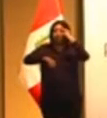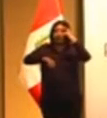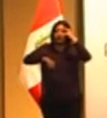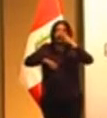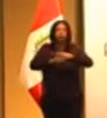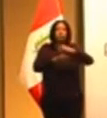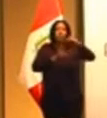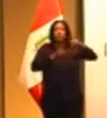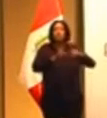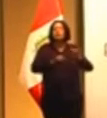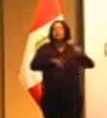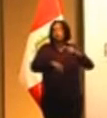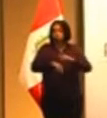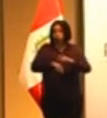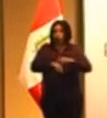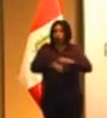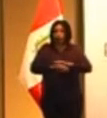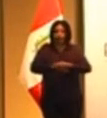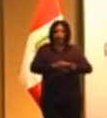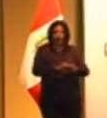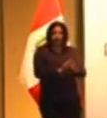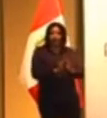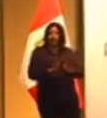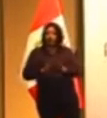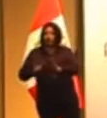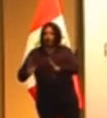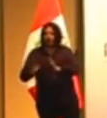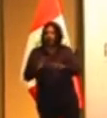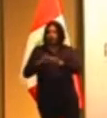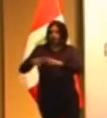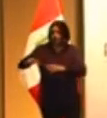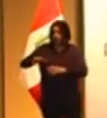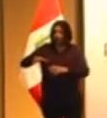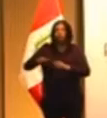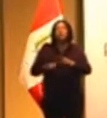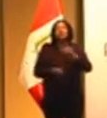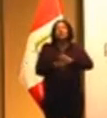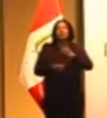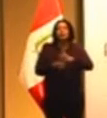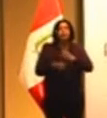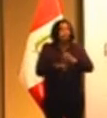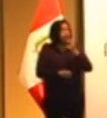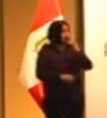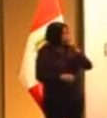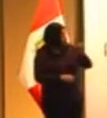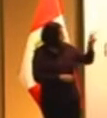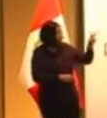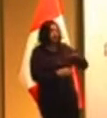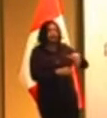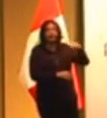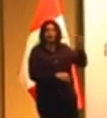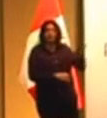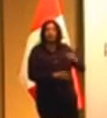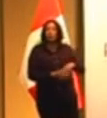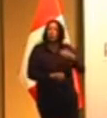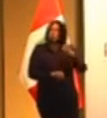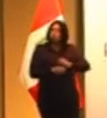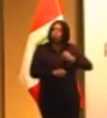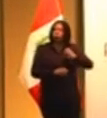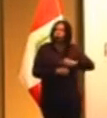pertinente. Pero este Plan de Desarrollo Urbano, que ha sido un trabajo que lo vamos a ver en la siguiente filmina, muy arduo